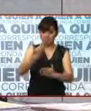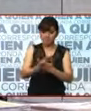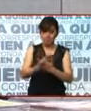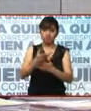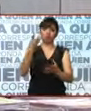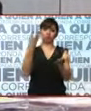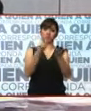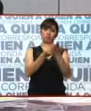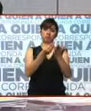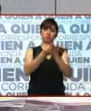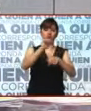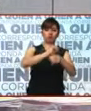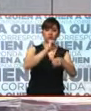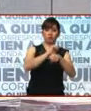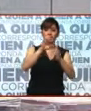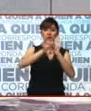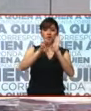pague